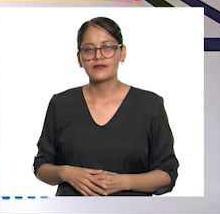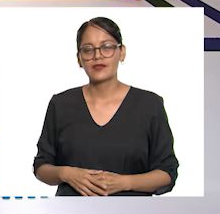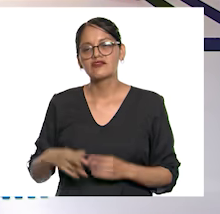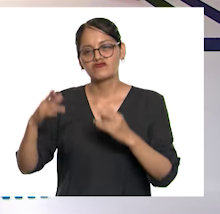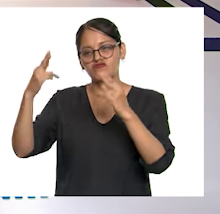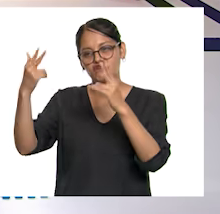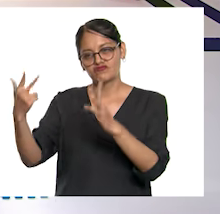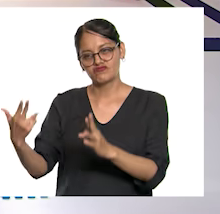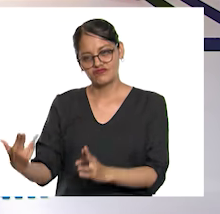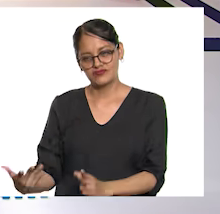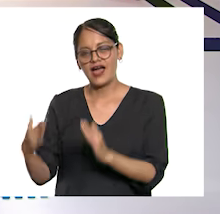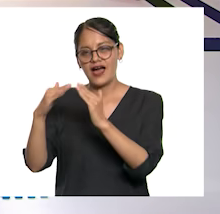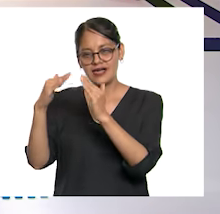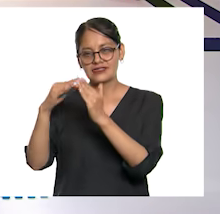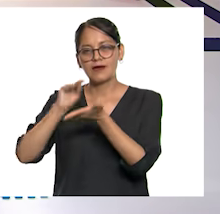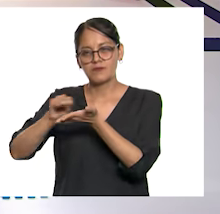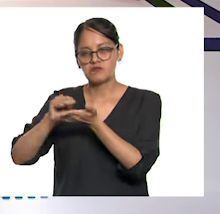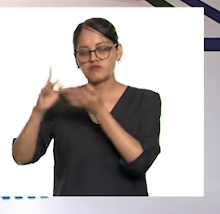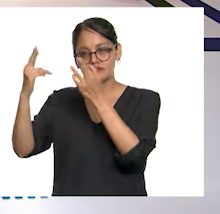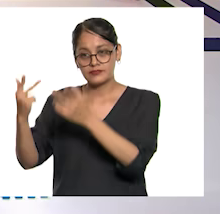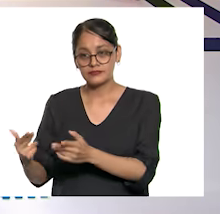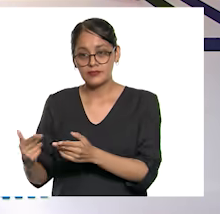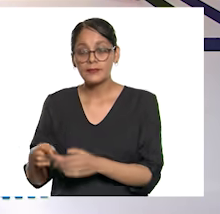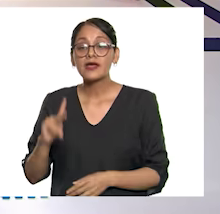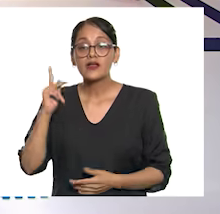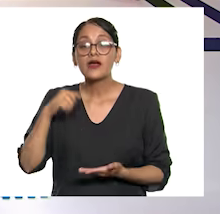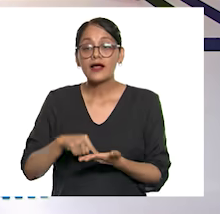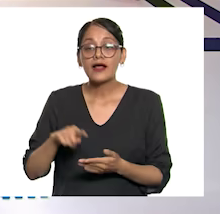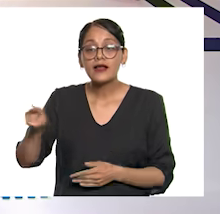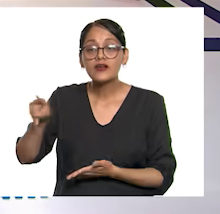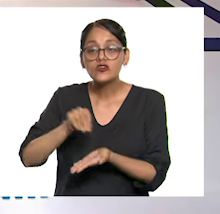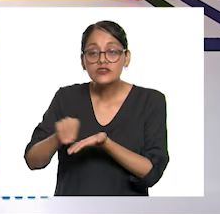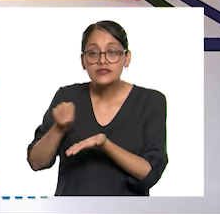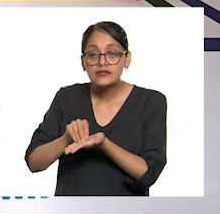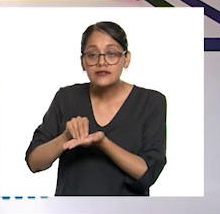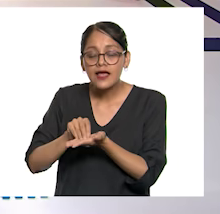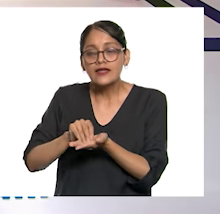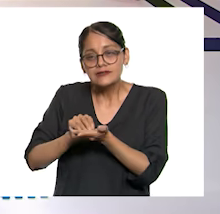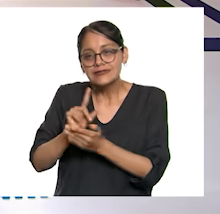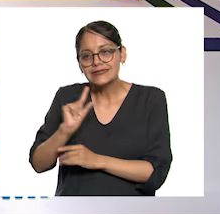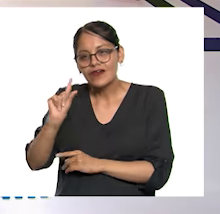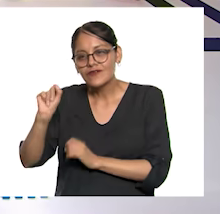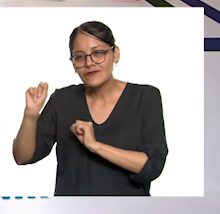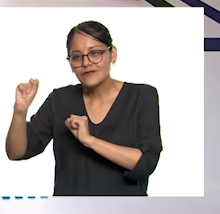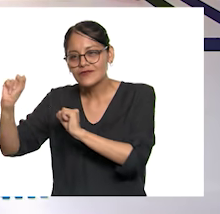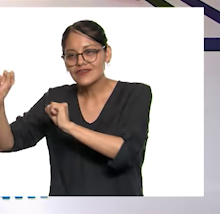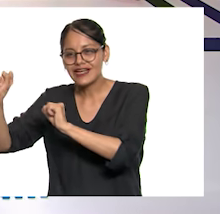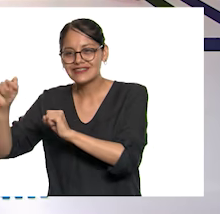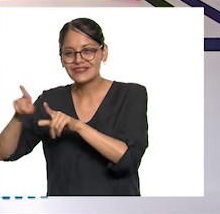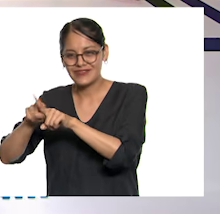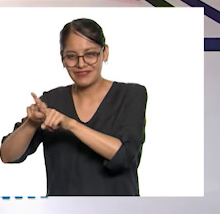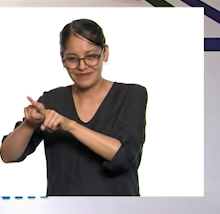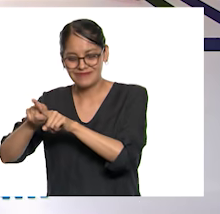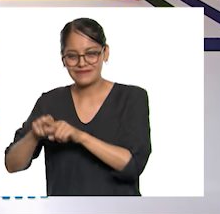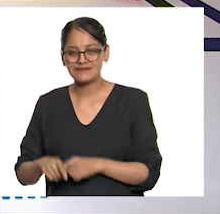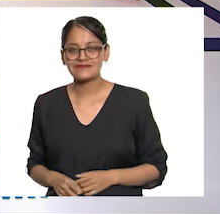Y se cayó a la casita del cochinito. Pero quedamos que ese cochinito se iba a ir con sus hermanitos. Se escapa